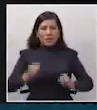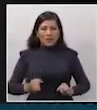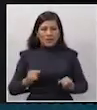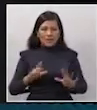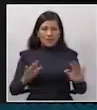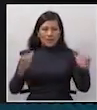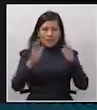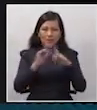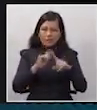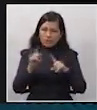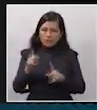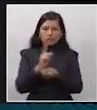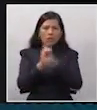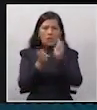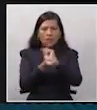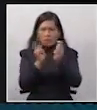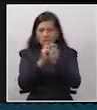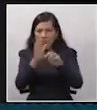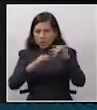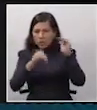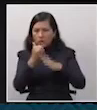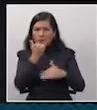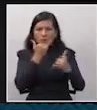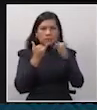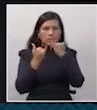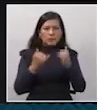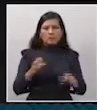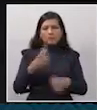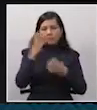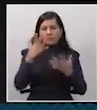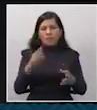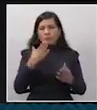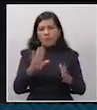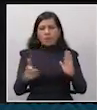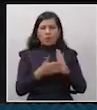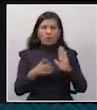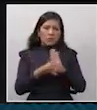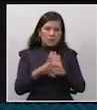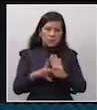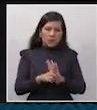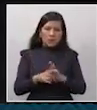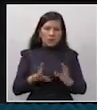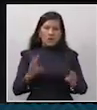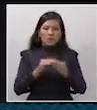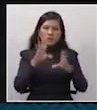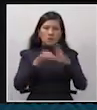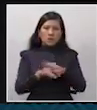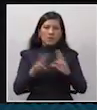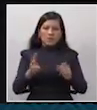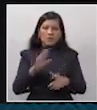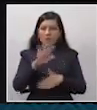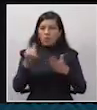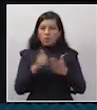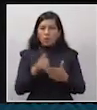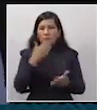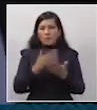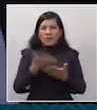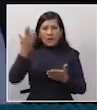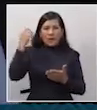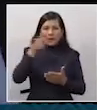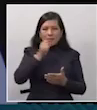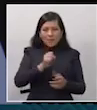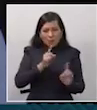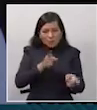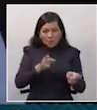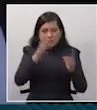misma sufrió alteraciones en su estructura, realizando construcciones dentro de la misma, rompiendo el lenguaje arquitectónico y patrimonial